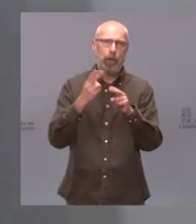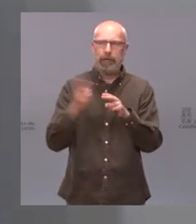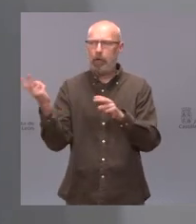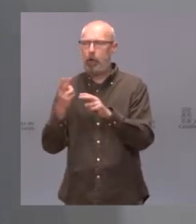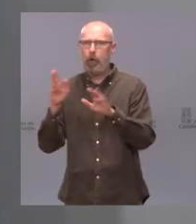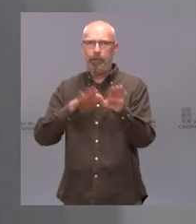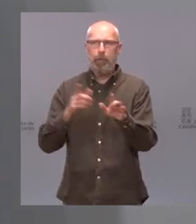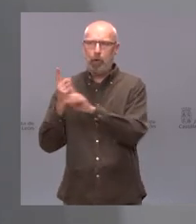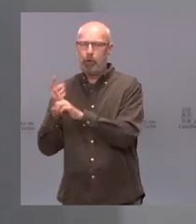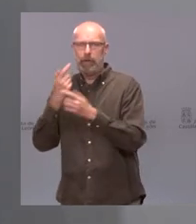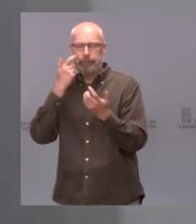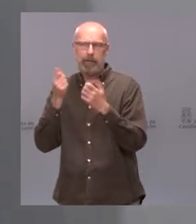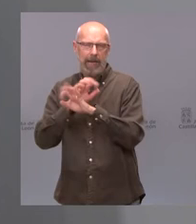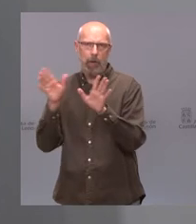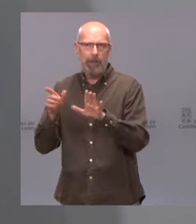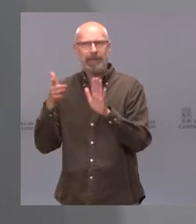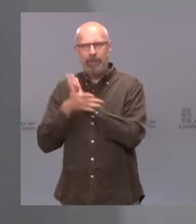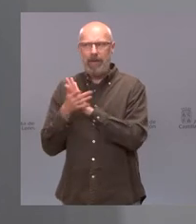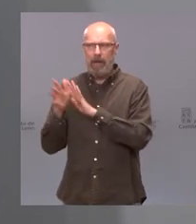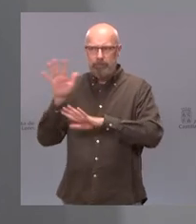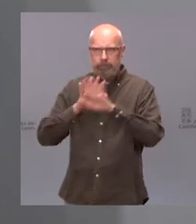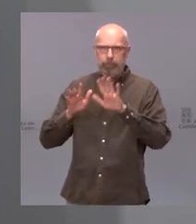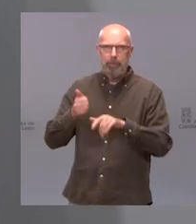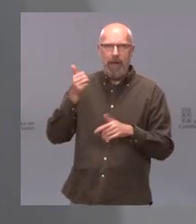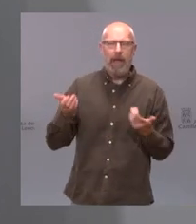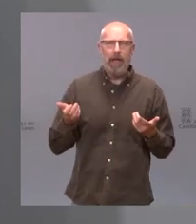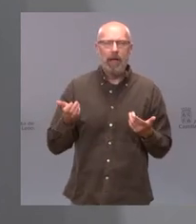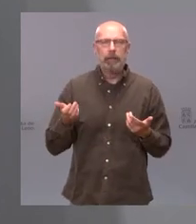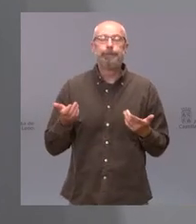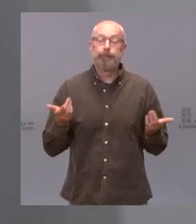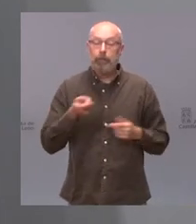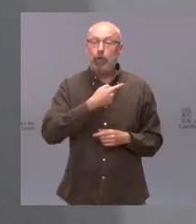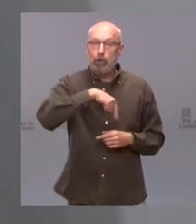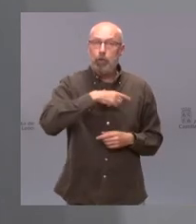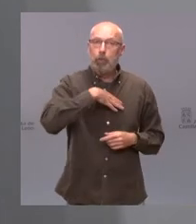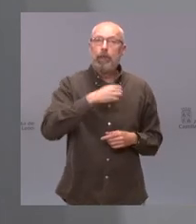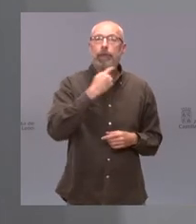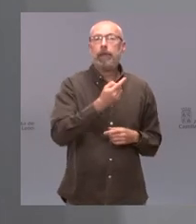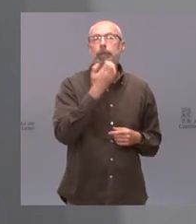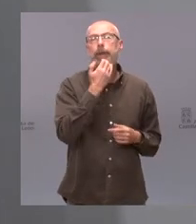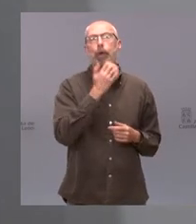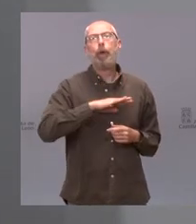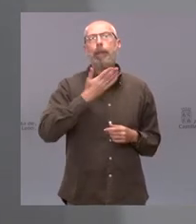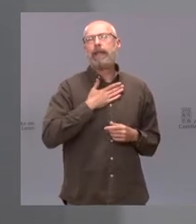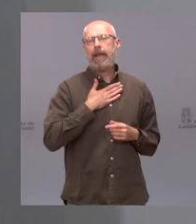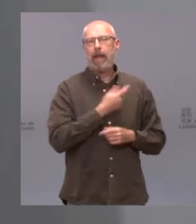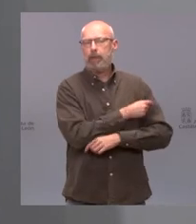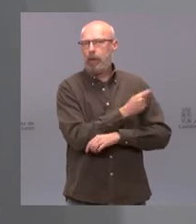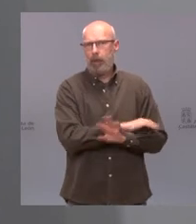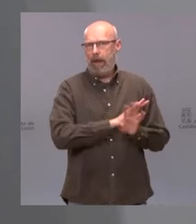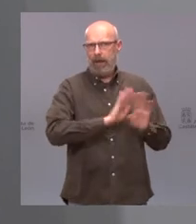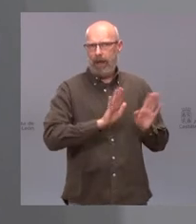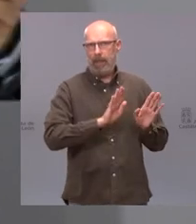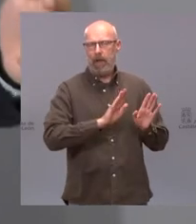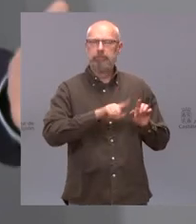al respecto. Entonces nosotros sí podemos decir mañana no se vacuna, se va a